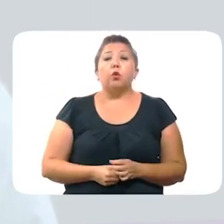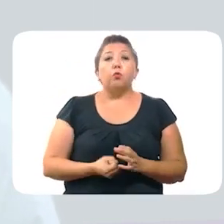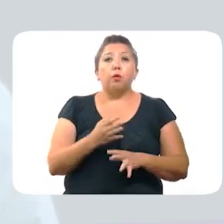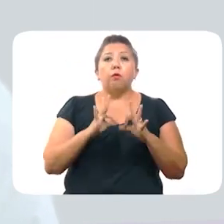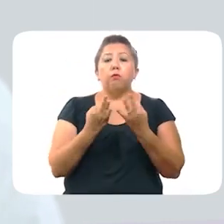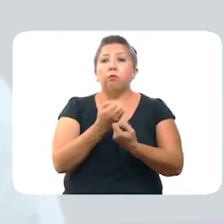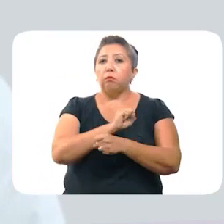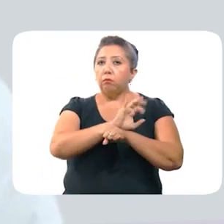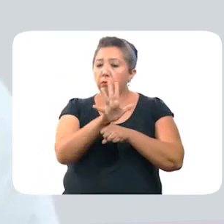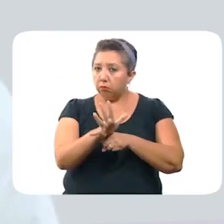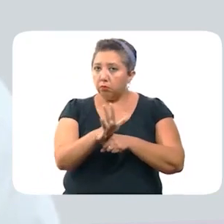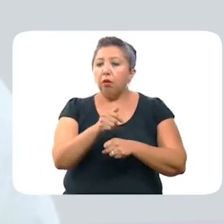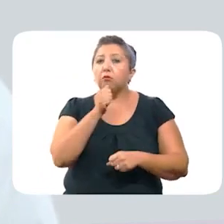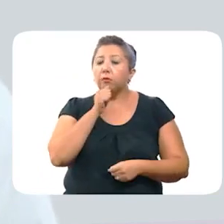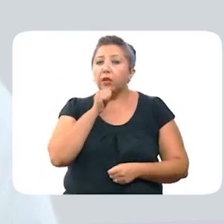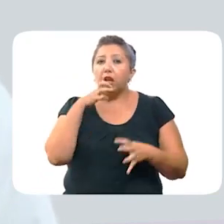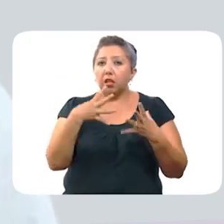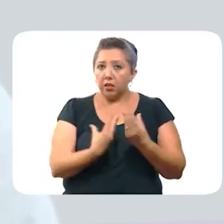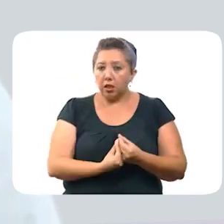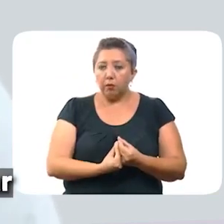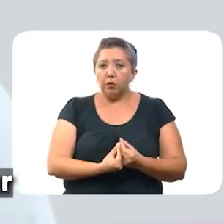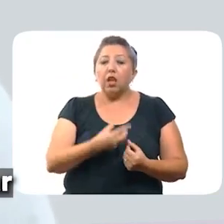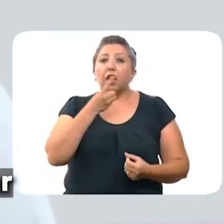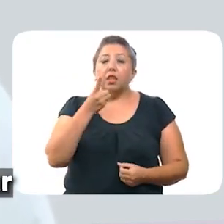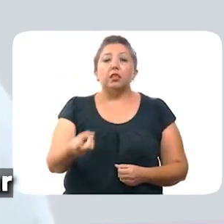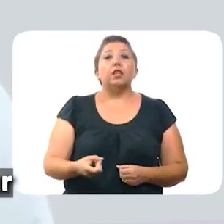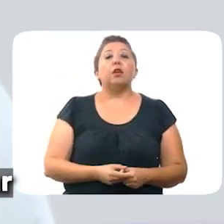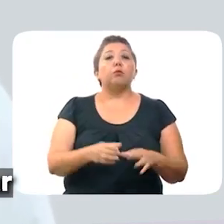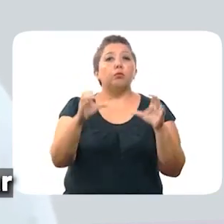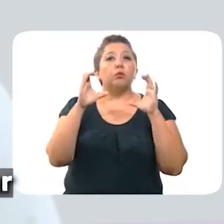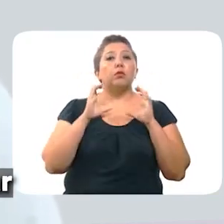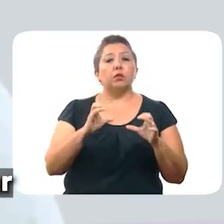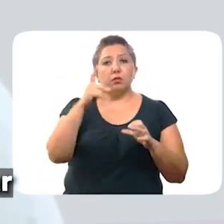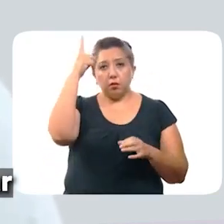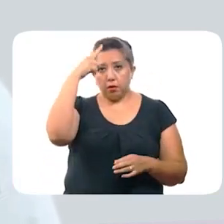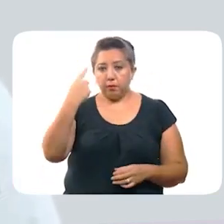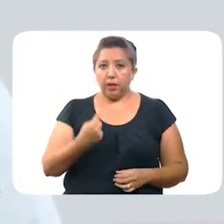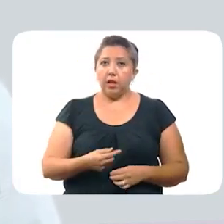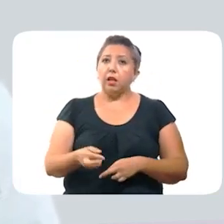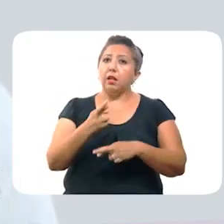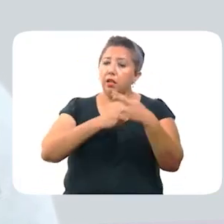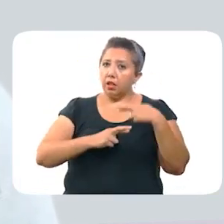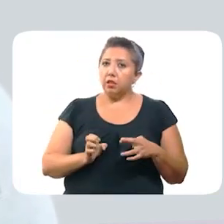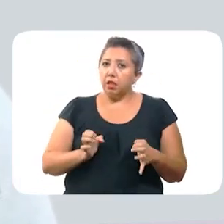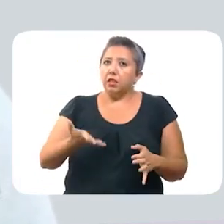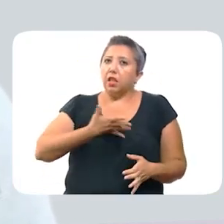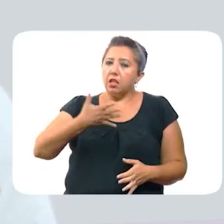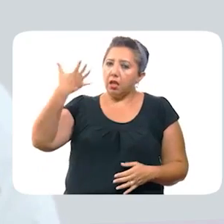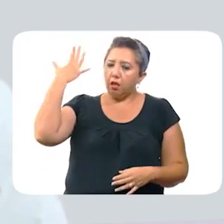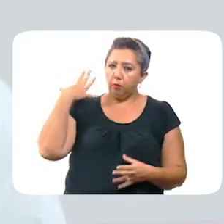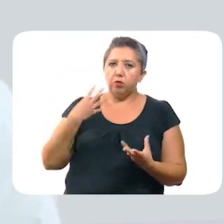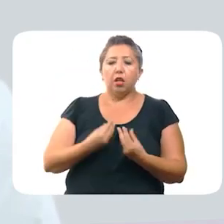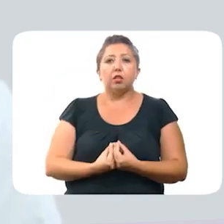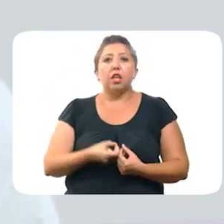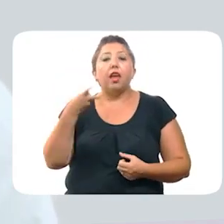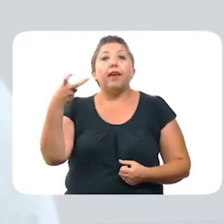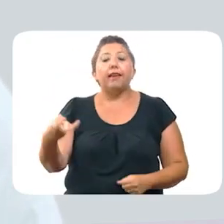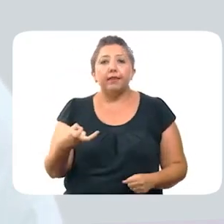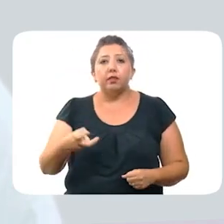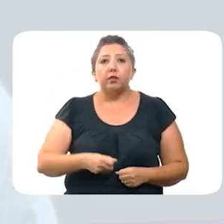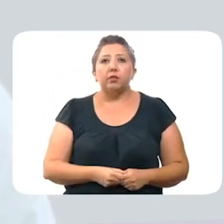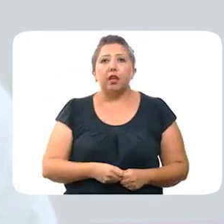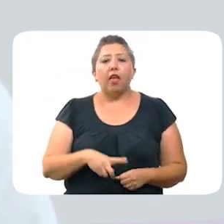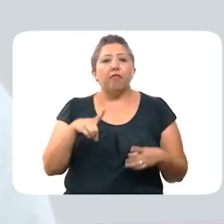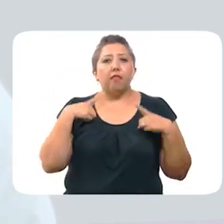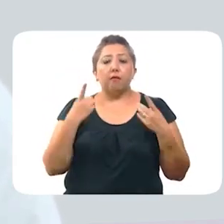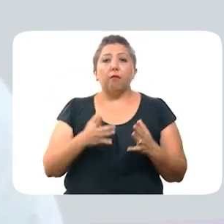De cualquier forma, aún estamos a tiempo de tomar las medidas pertinentes para regresar a la estabilidad que teníamos antes. En este sentido,